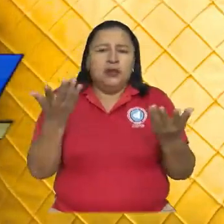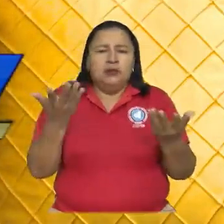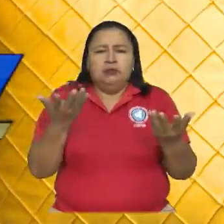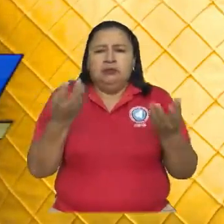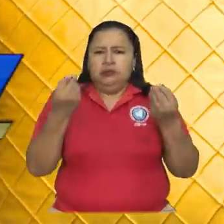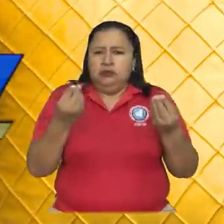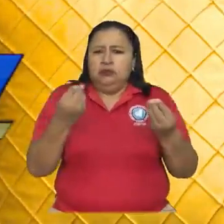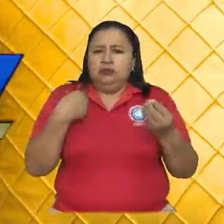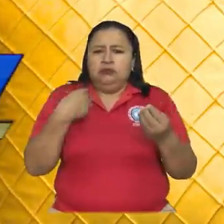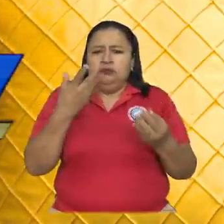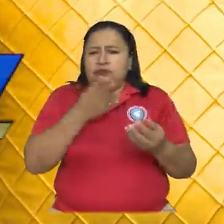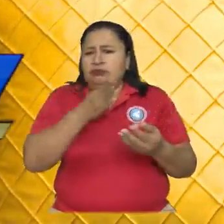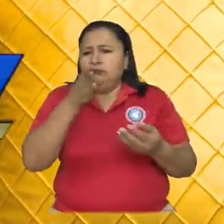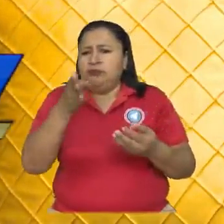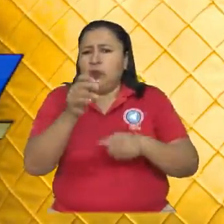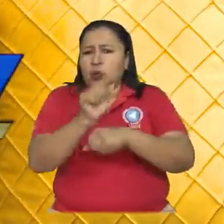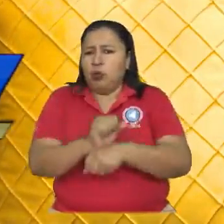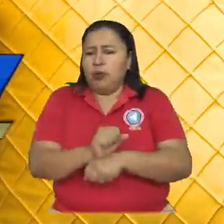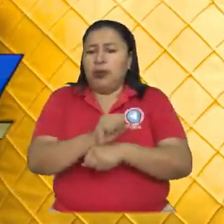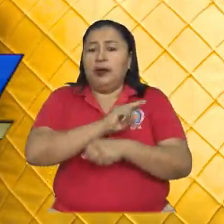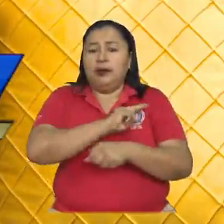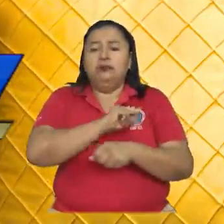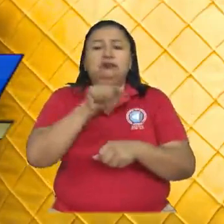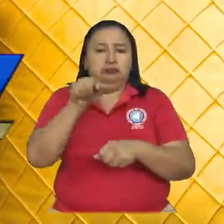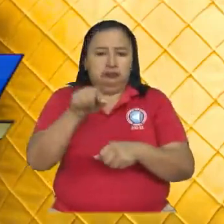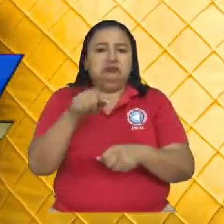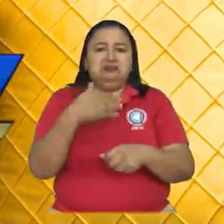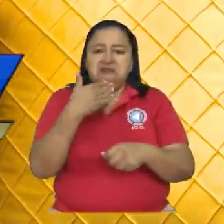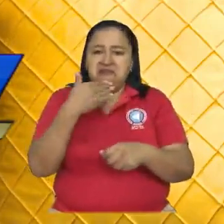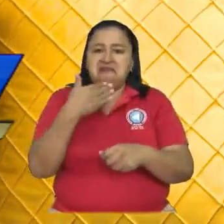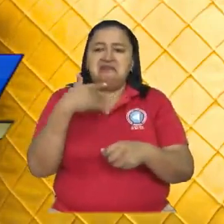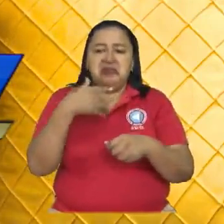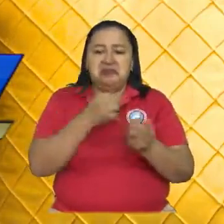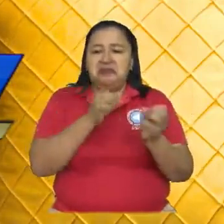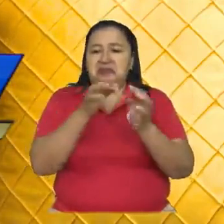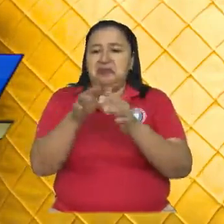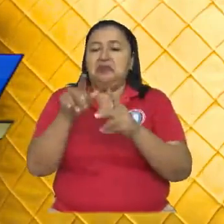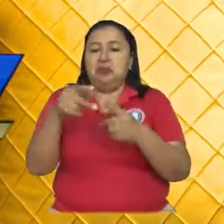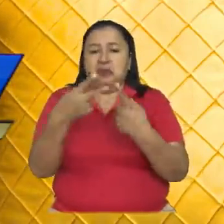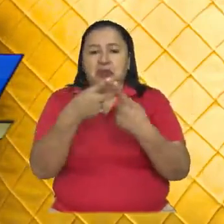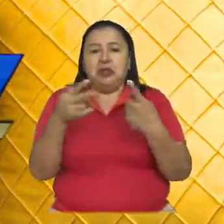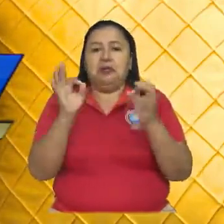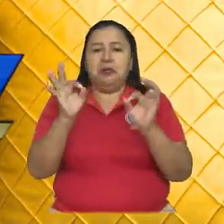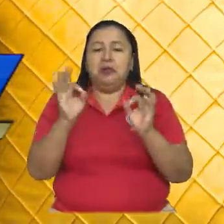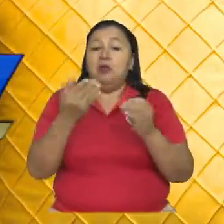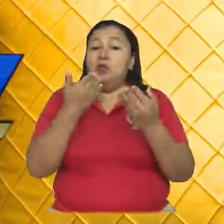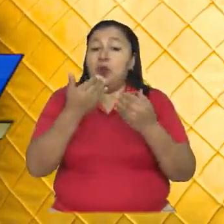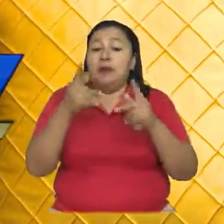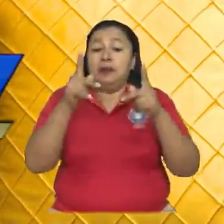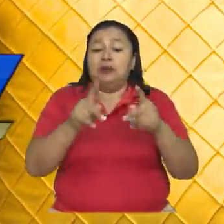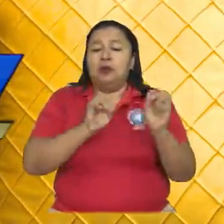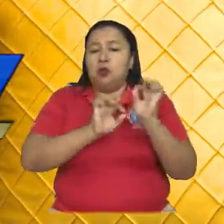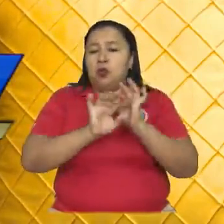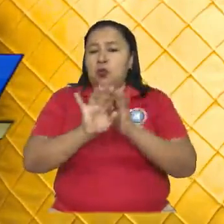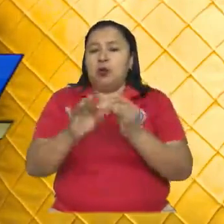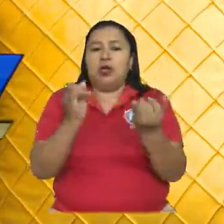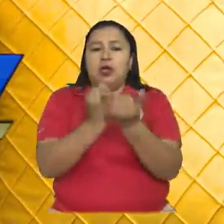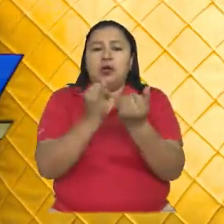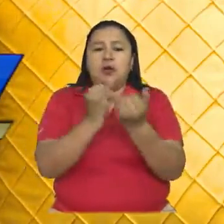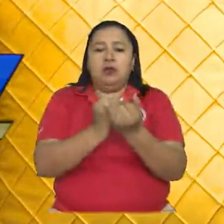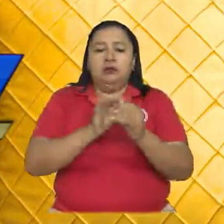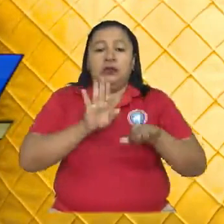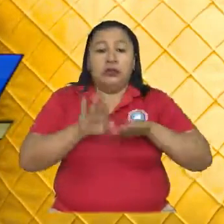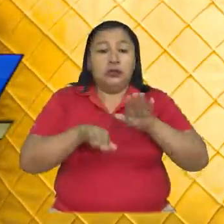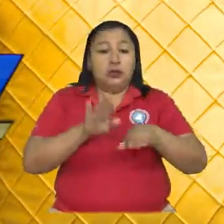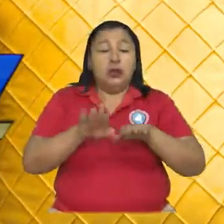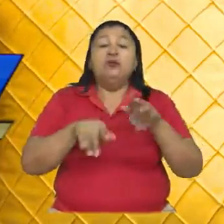un destino tal vez tradicional, hubo una muy buena ocupación hotelera, también una buena movilización. Igual en Boaco también